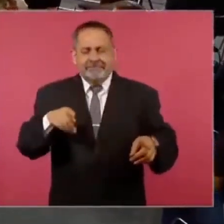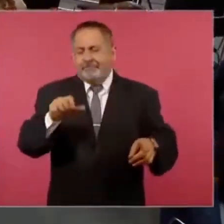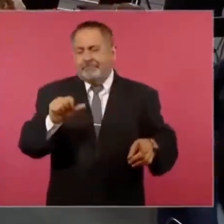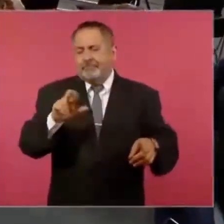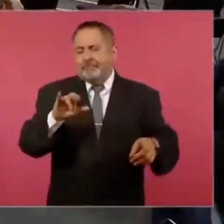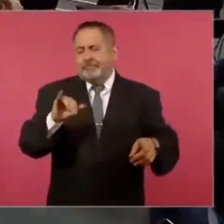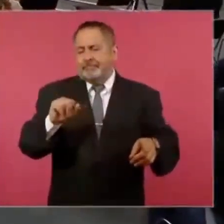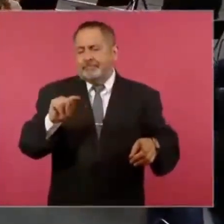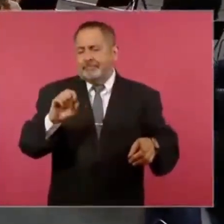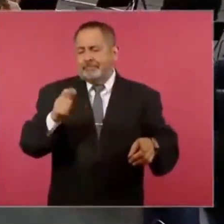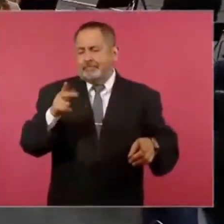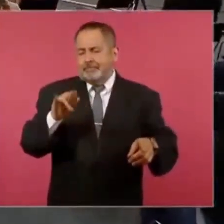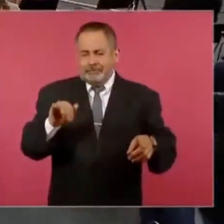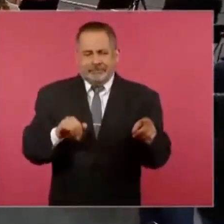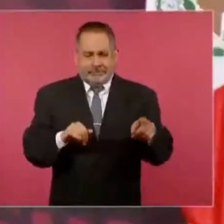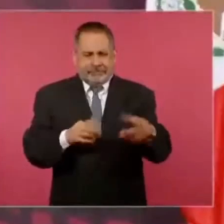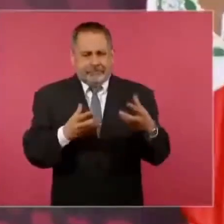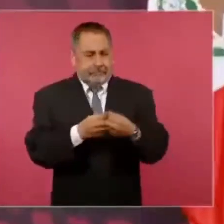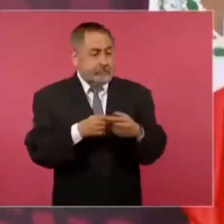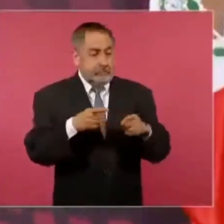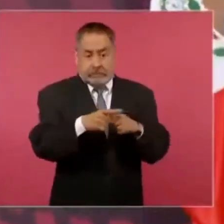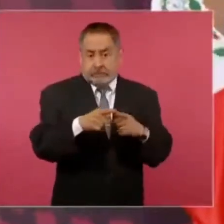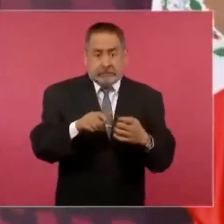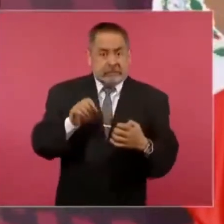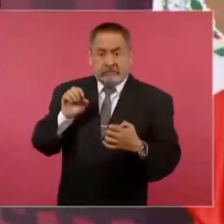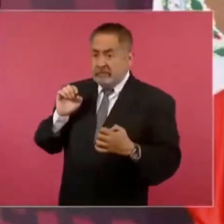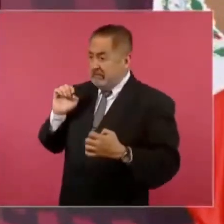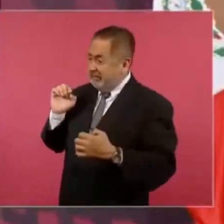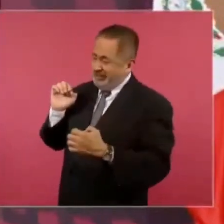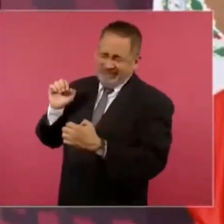Aristegui, que engañó,